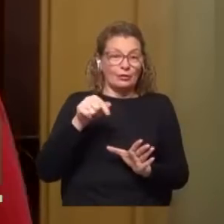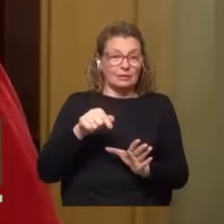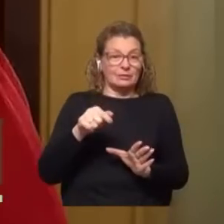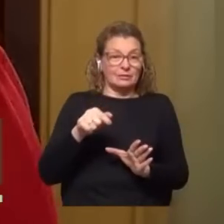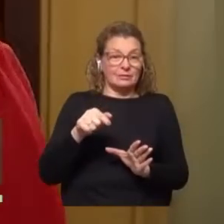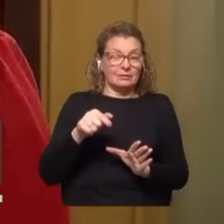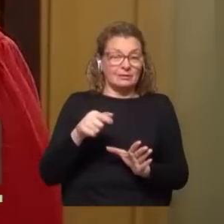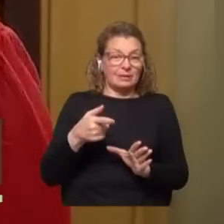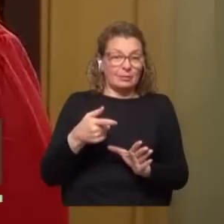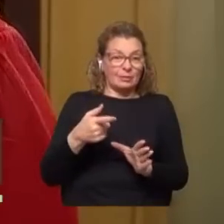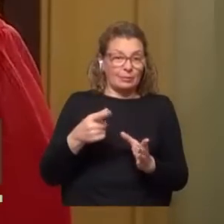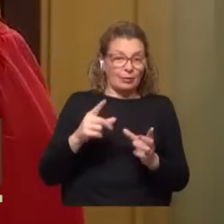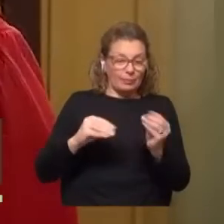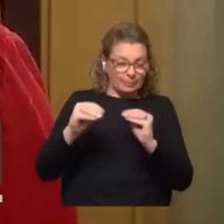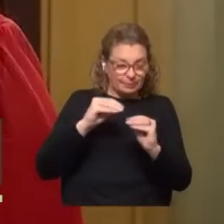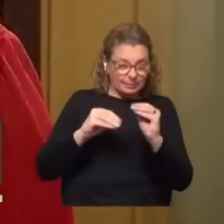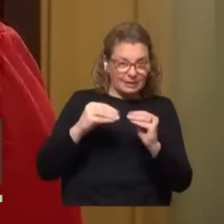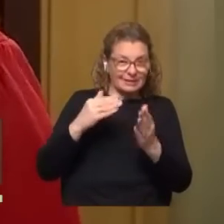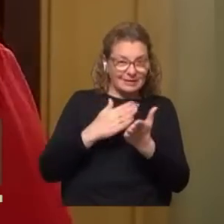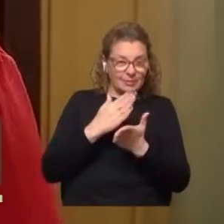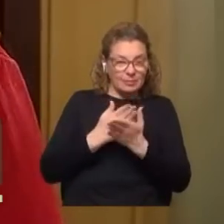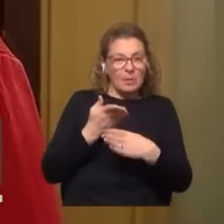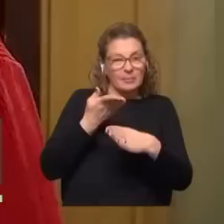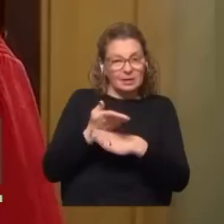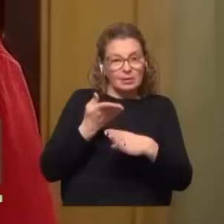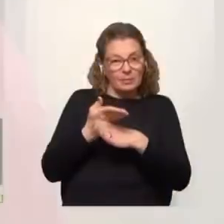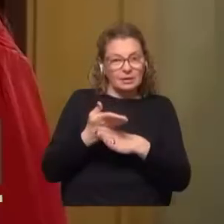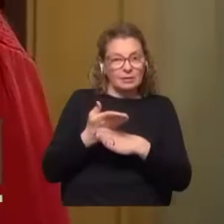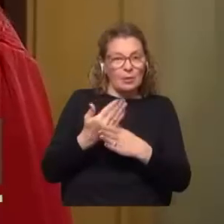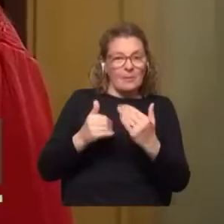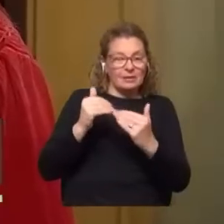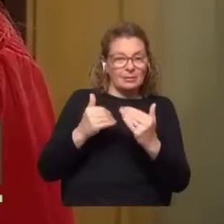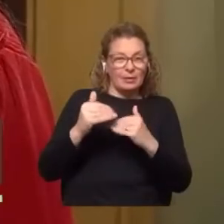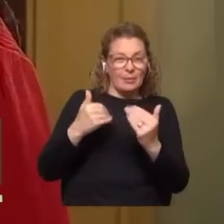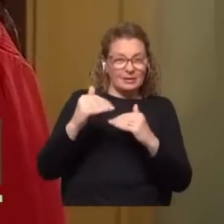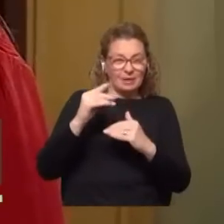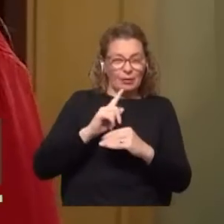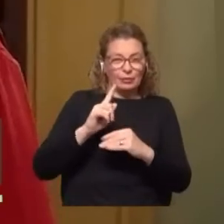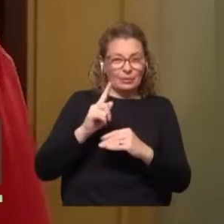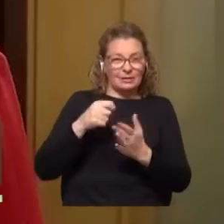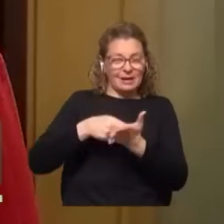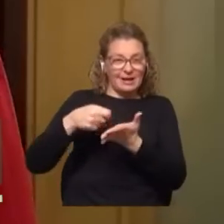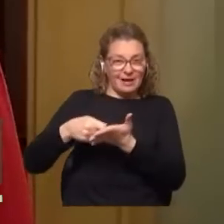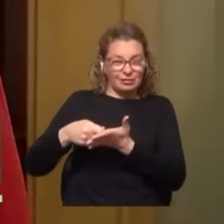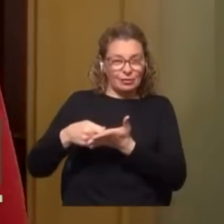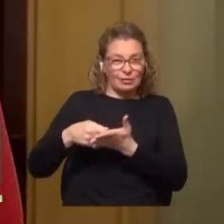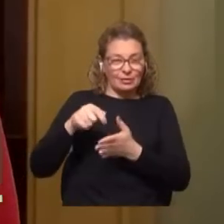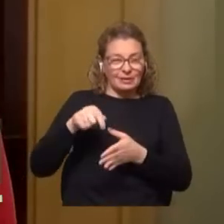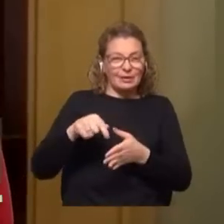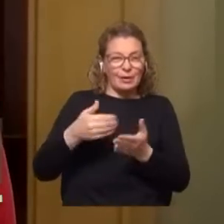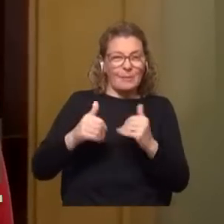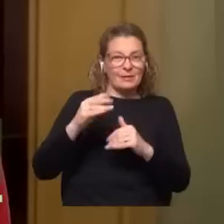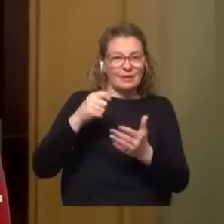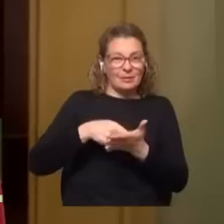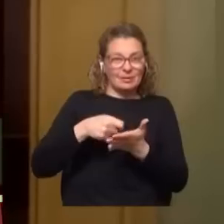este tiene que estar las cuentas para que permanentemente se esté pidiendo refuerzo lo que más ha aumentado no es el gasto en el territorio lo que más aumentó